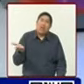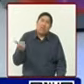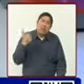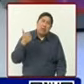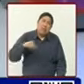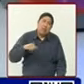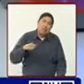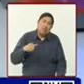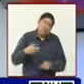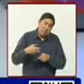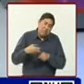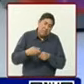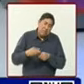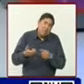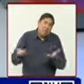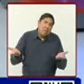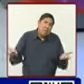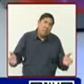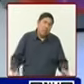o está cargado.